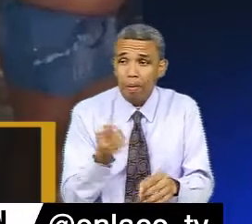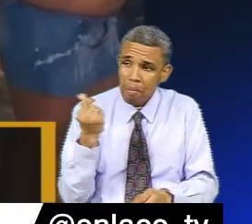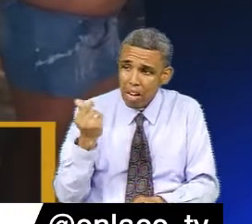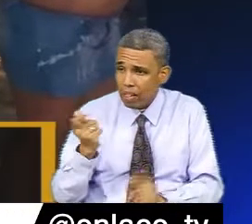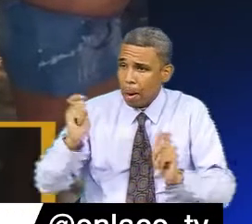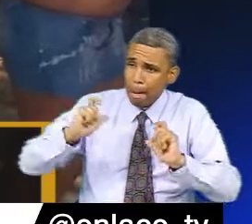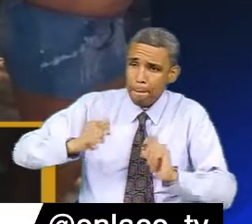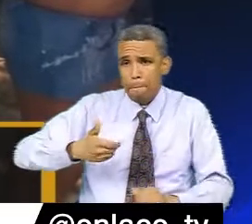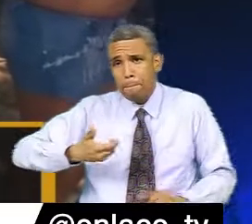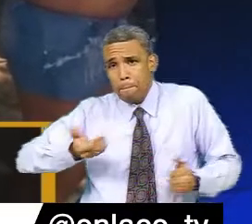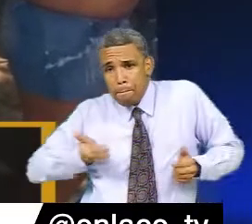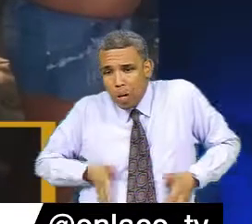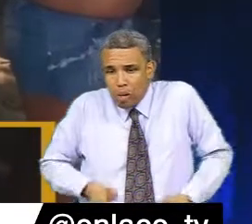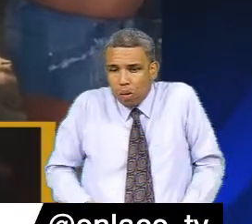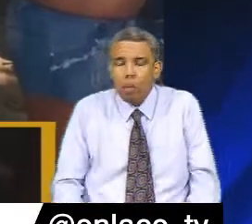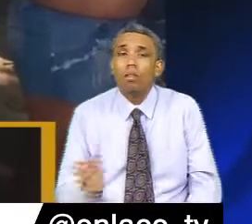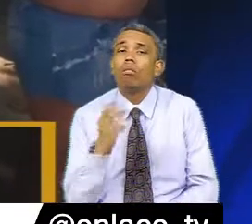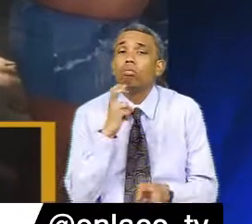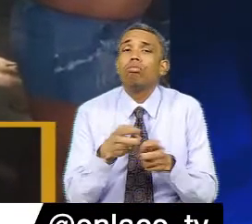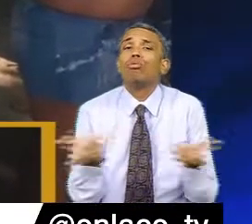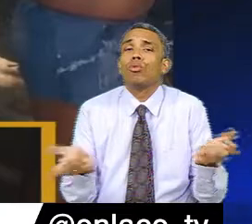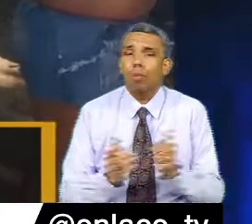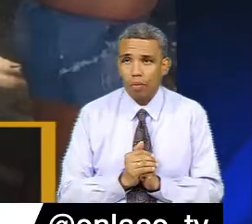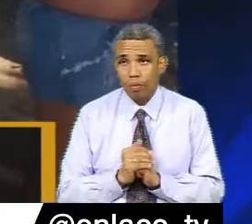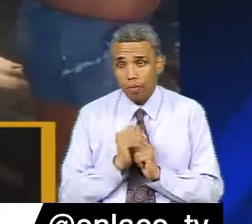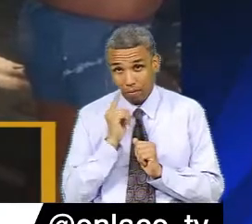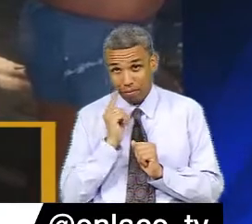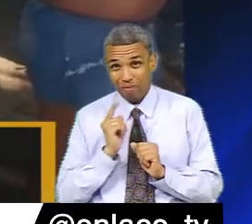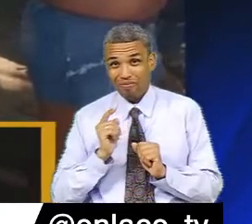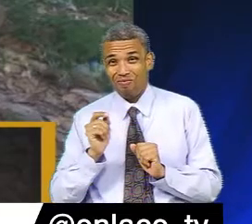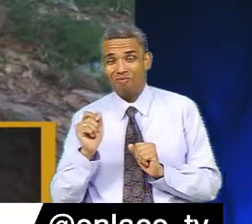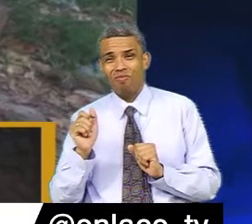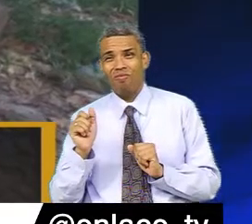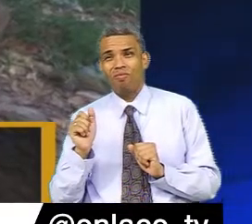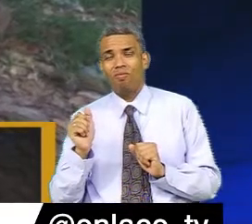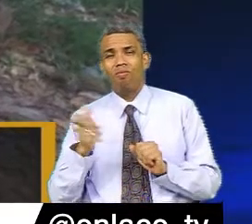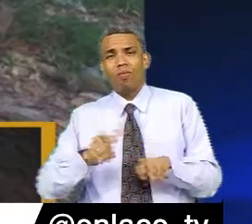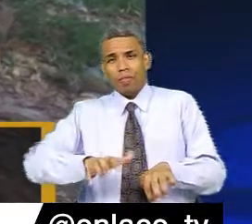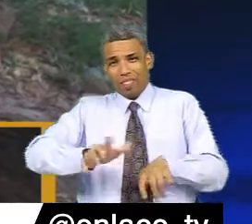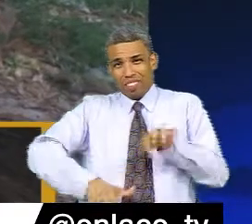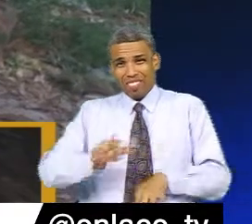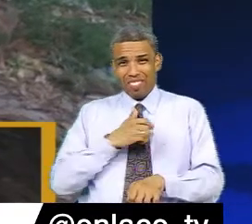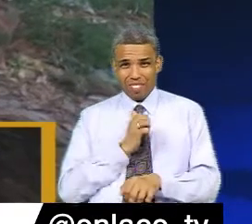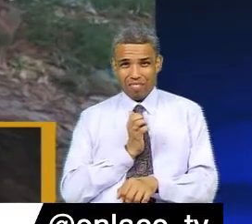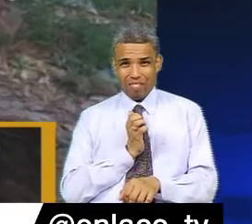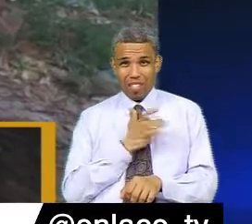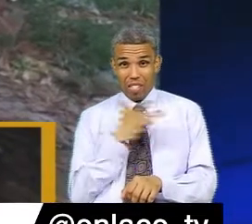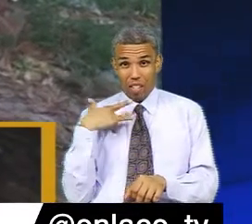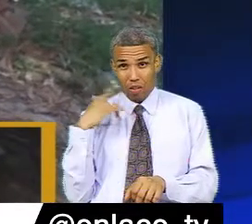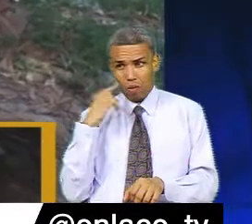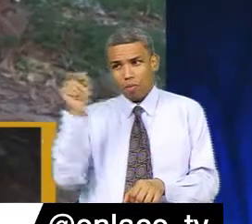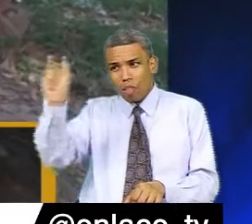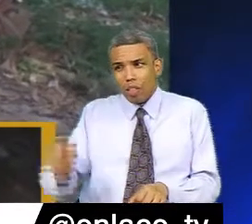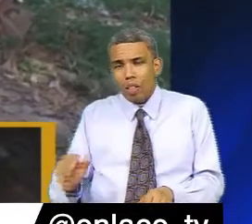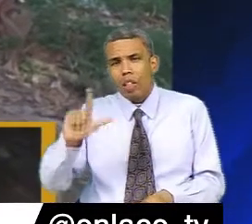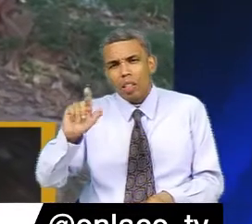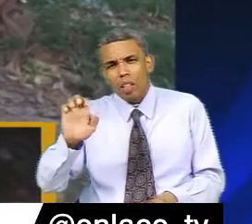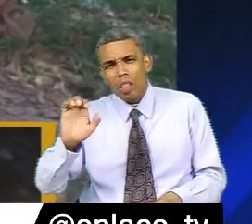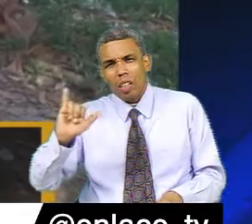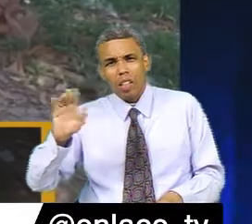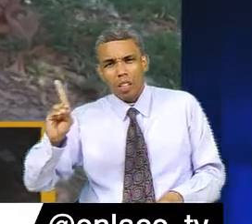conocimos extraoficialmente, la coordinadora del Grupo de Epidemiología y Demografía de la Secretaría de Salud, Leida Moreno, asegura que la Secretaría de